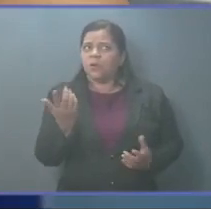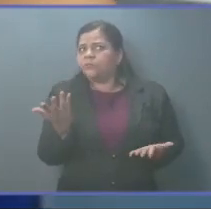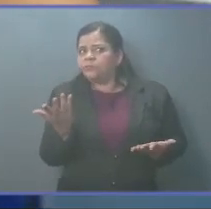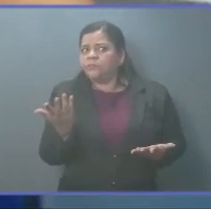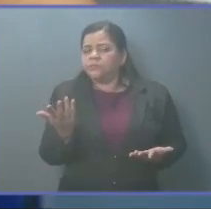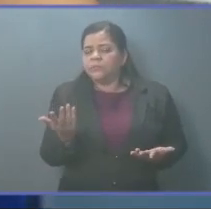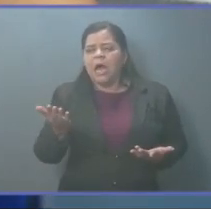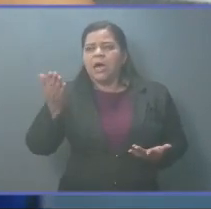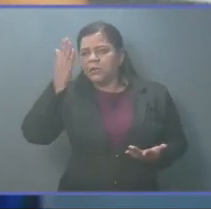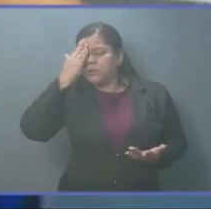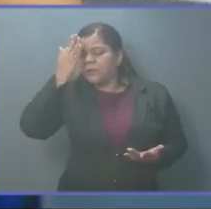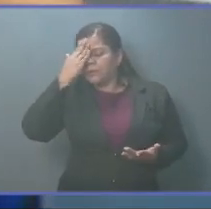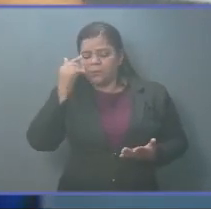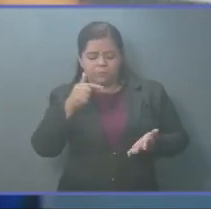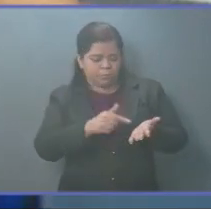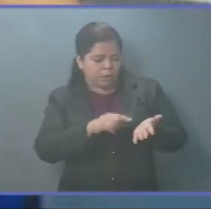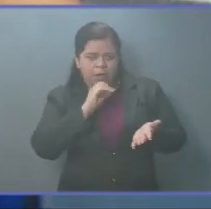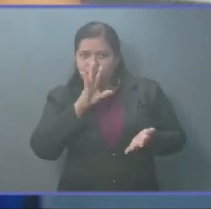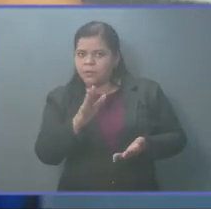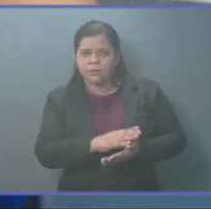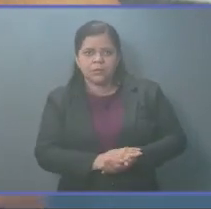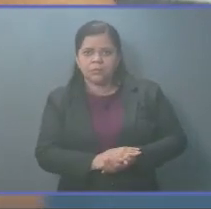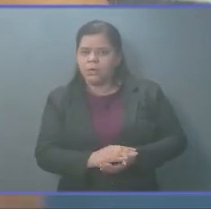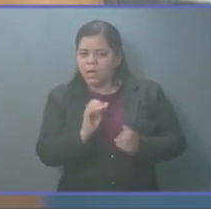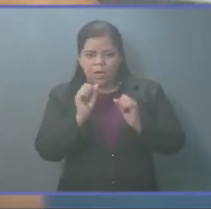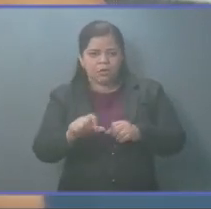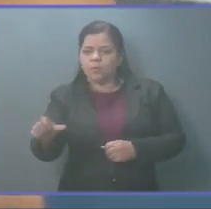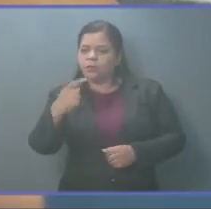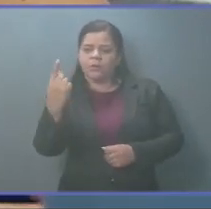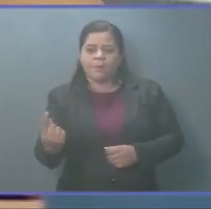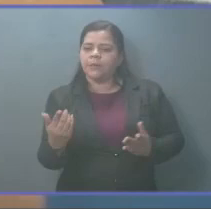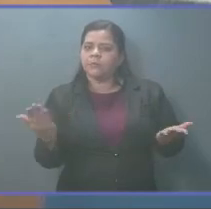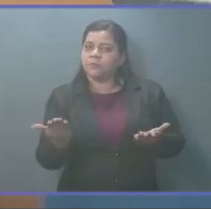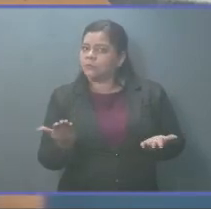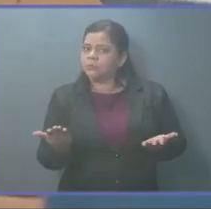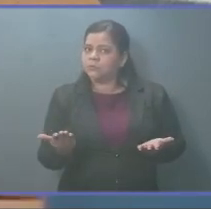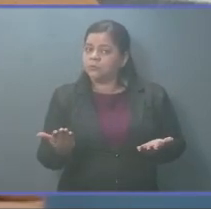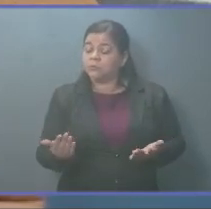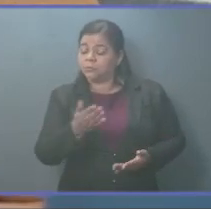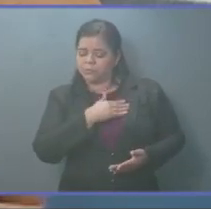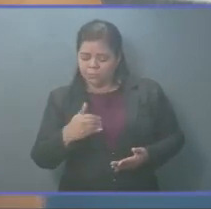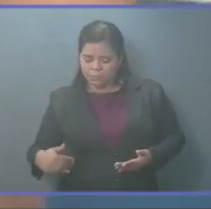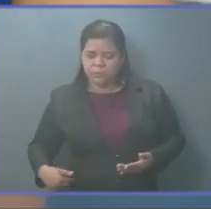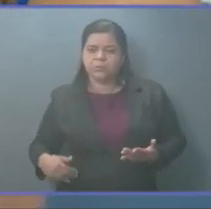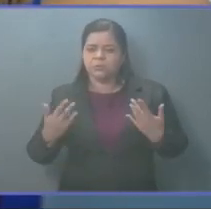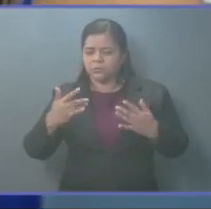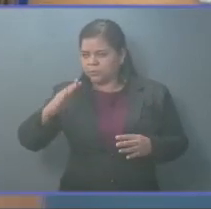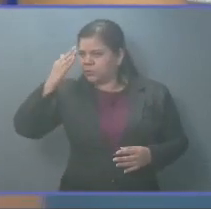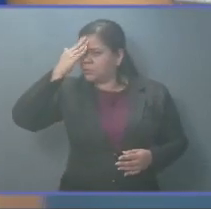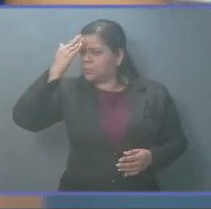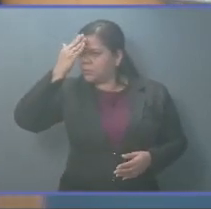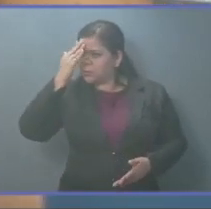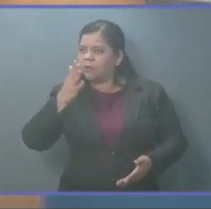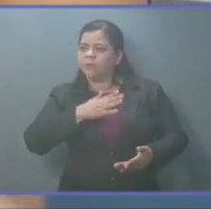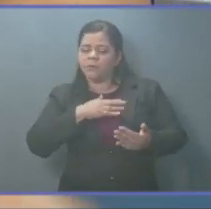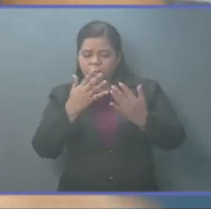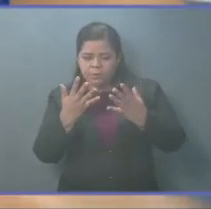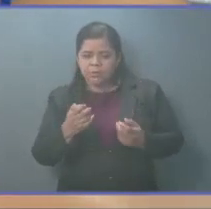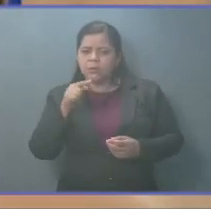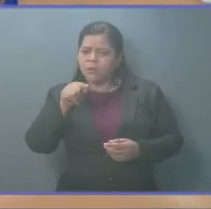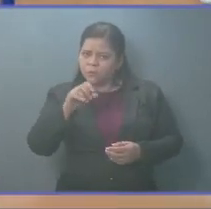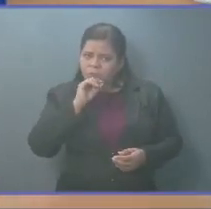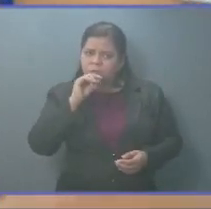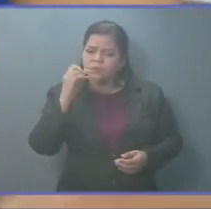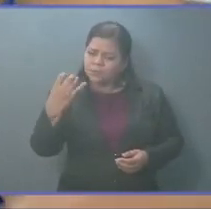tuvo conocimiento, porque aquí dice que no es delegable. Y si el presidente tuvo conocimiento, yo quiero que usted me diga,